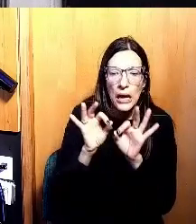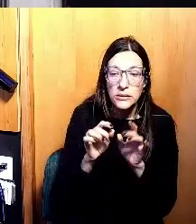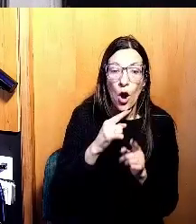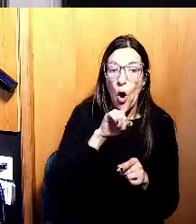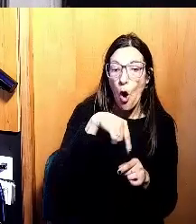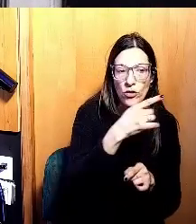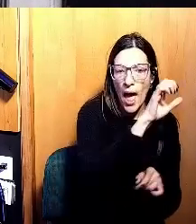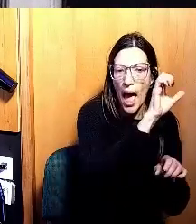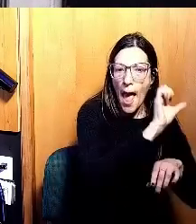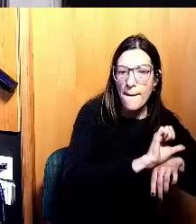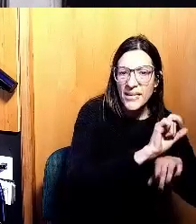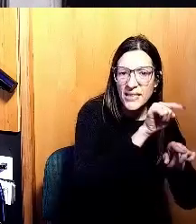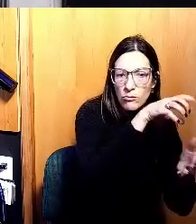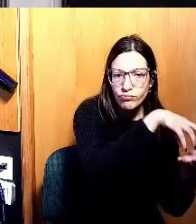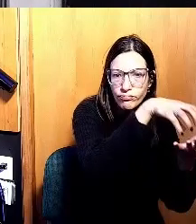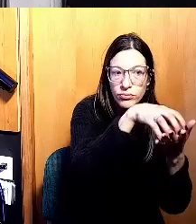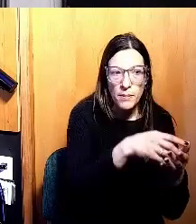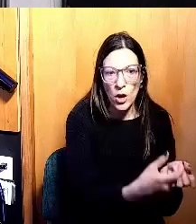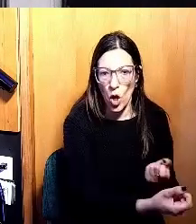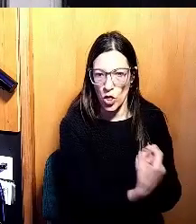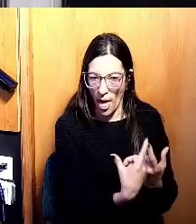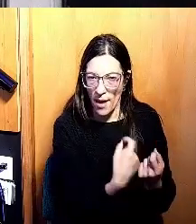aportan ya los datos y después también